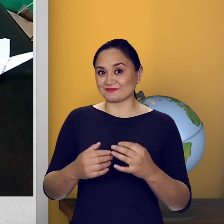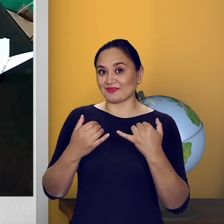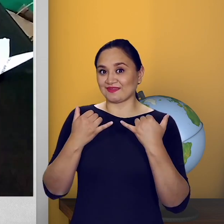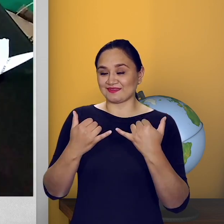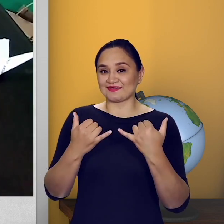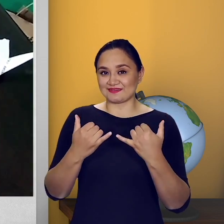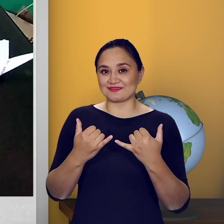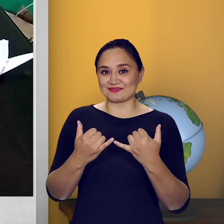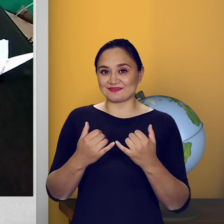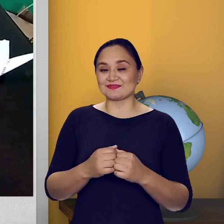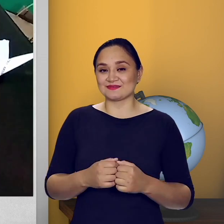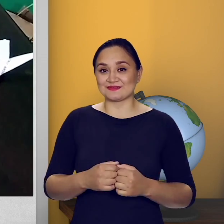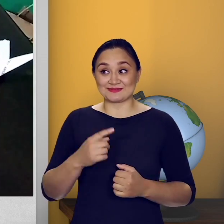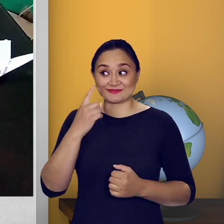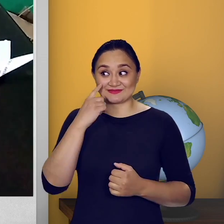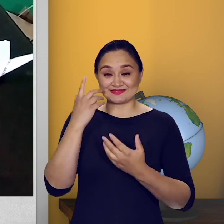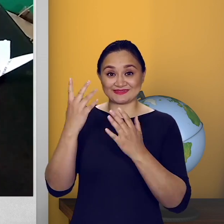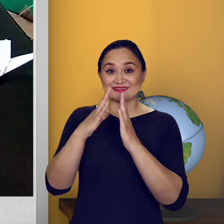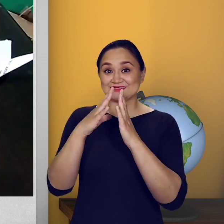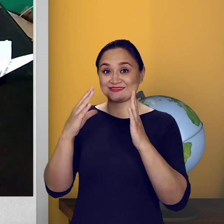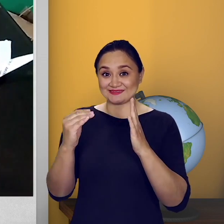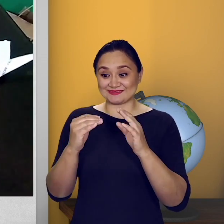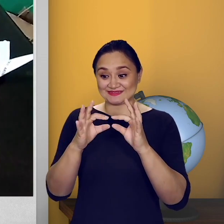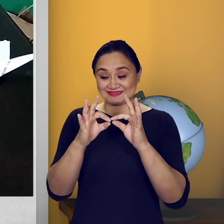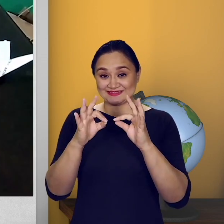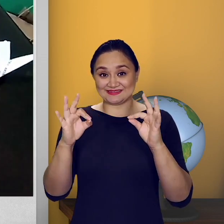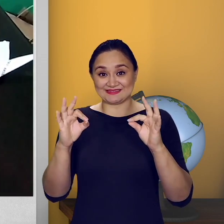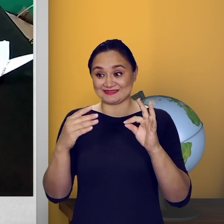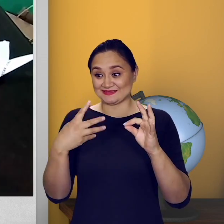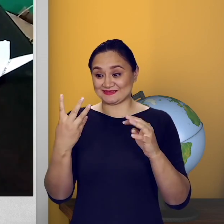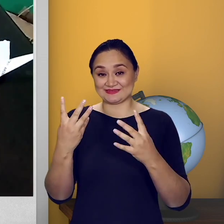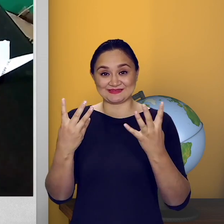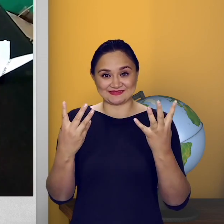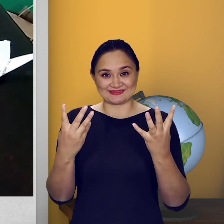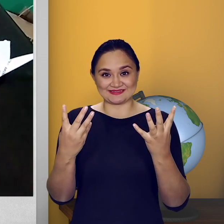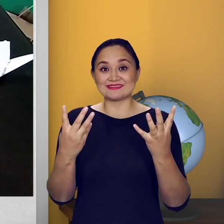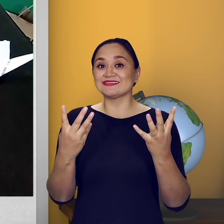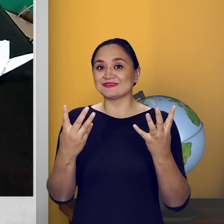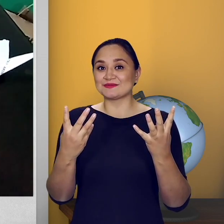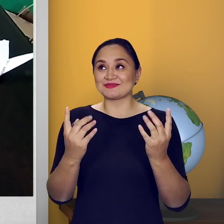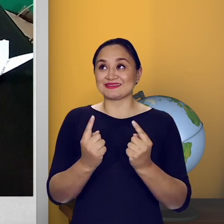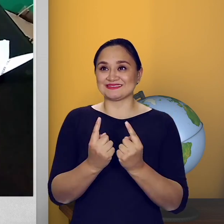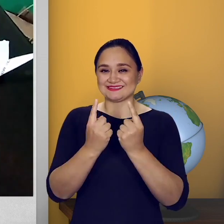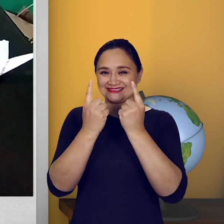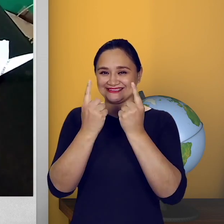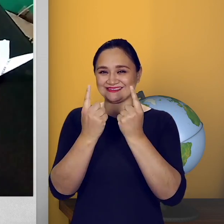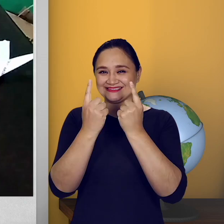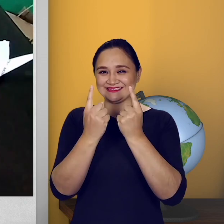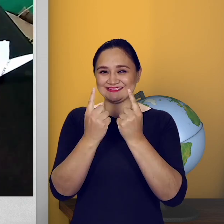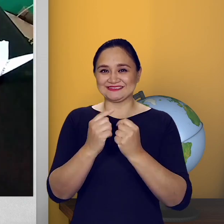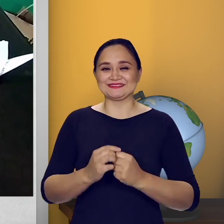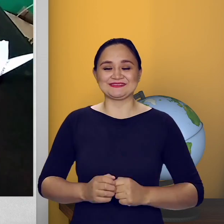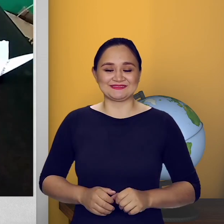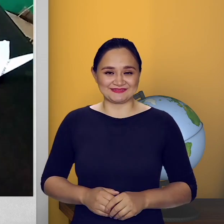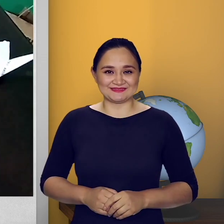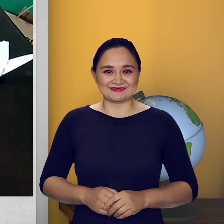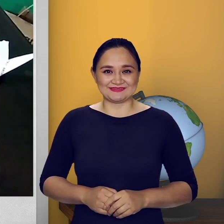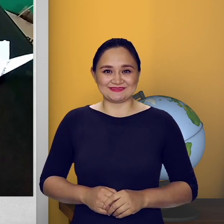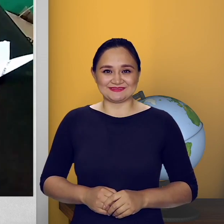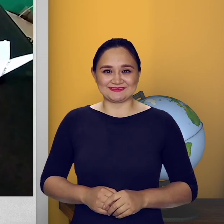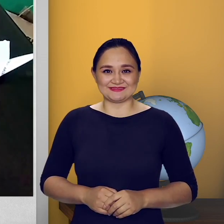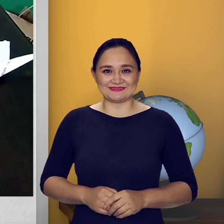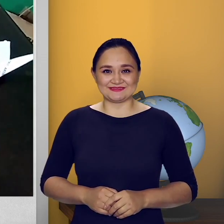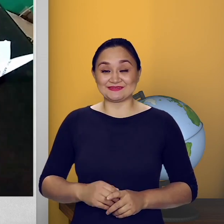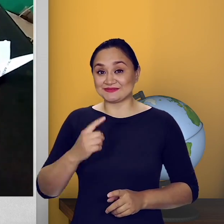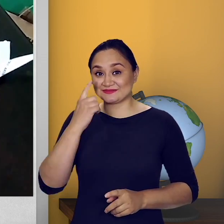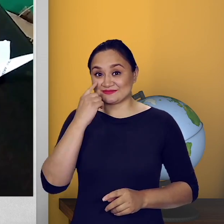Ahora, lo que vamos a hacer es con las puntas más largas llevarlas hacia arriba. Y